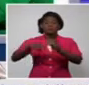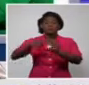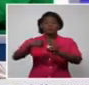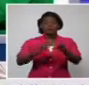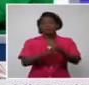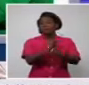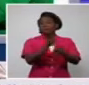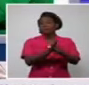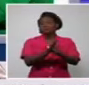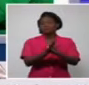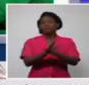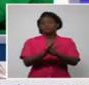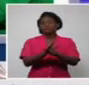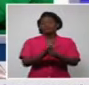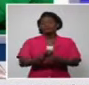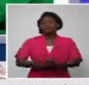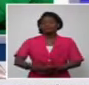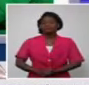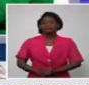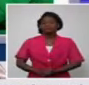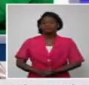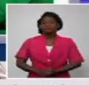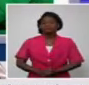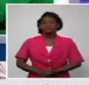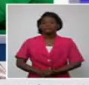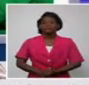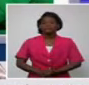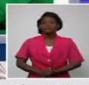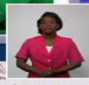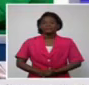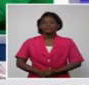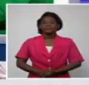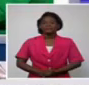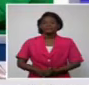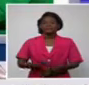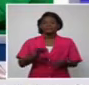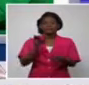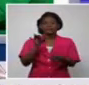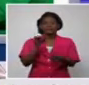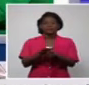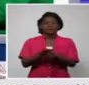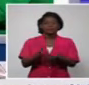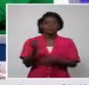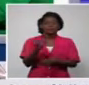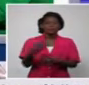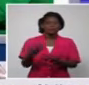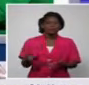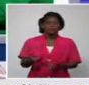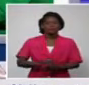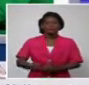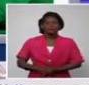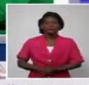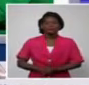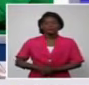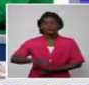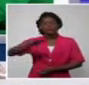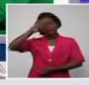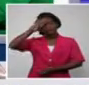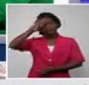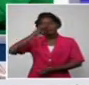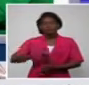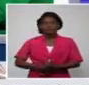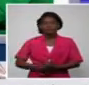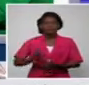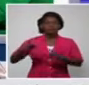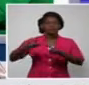y que comenzó con síntomas como fiebre, falta de aire,